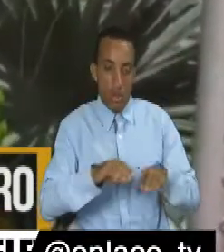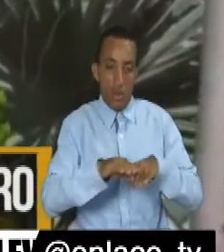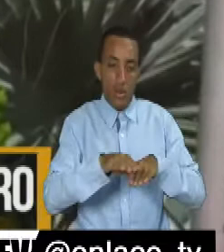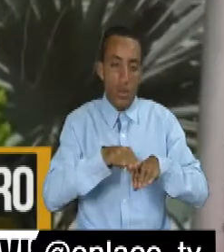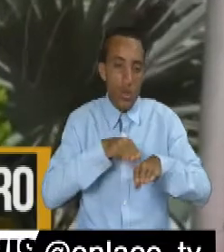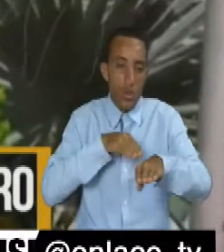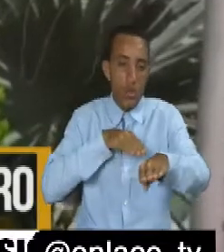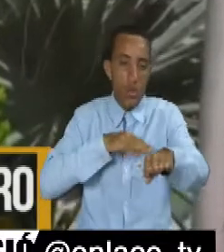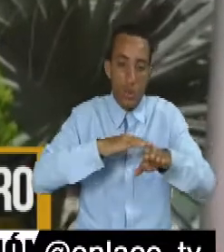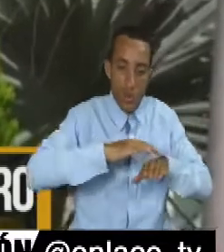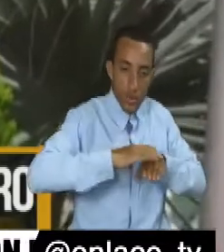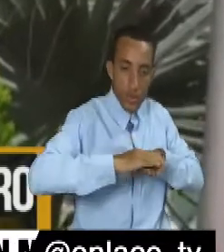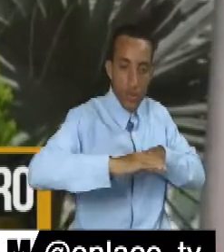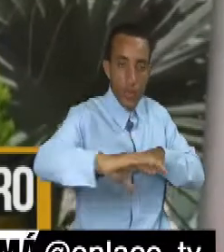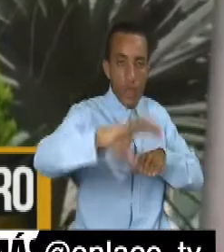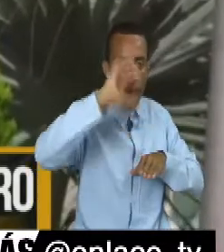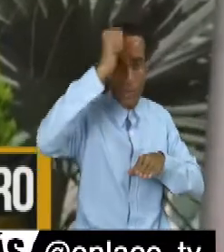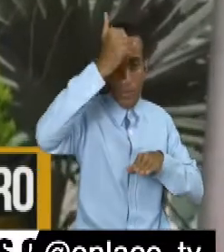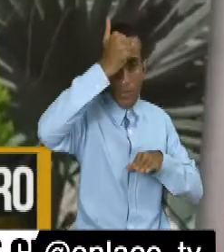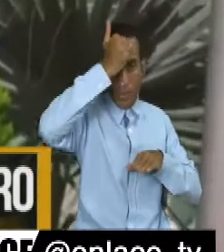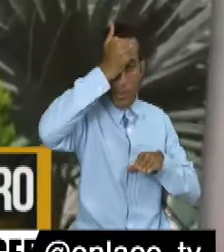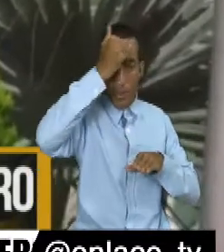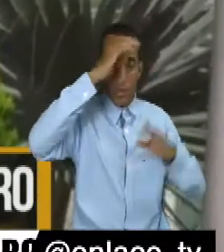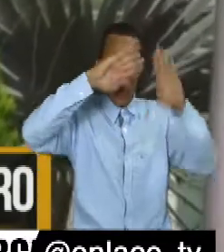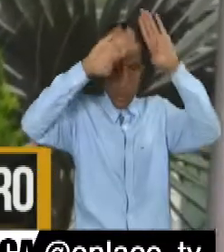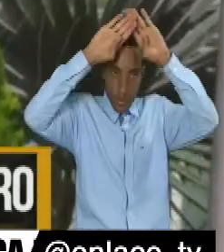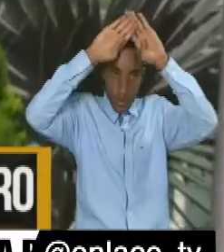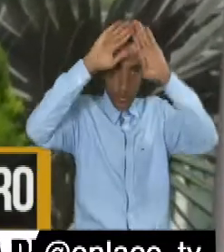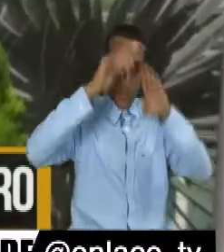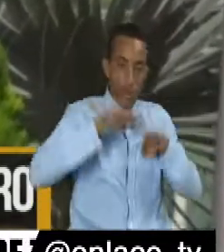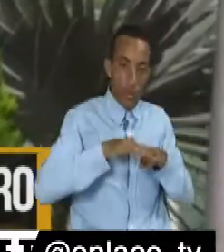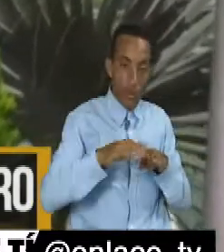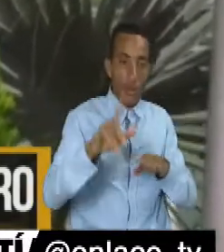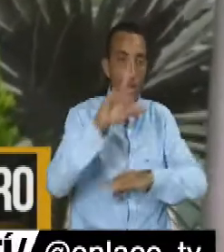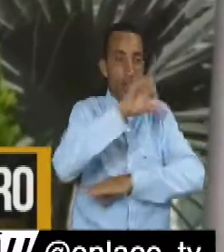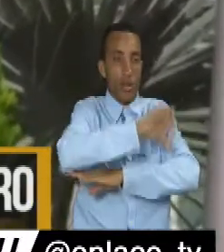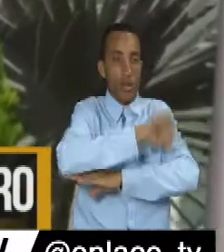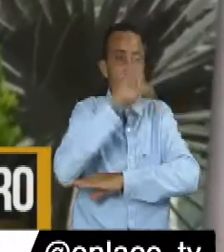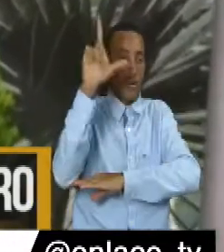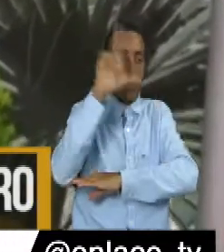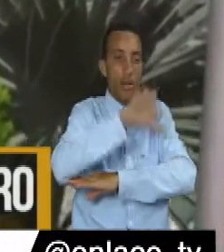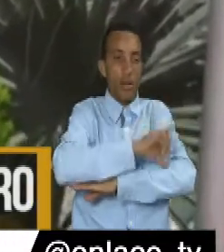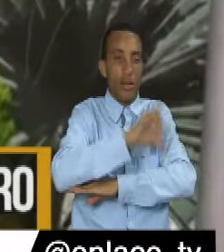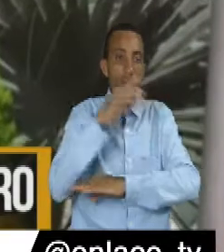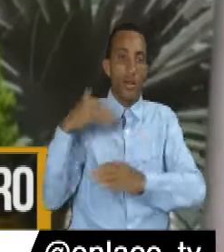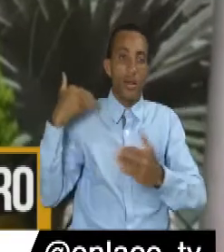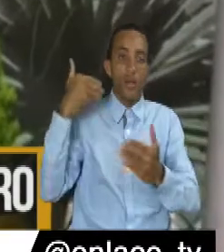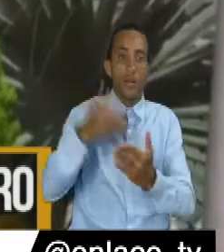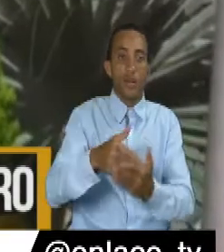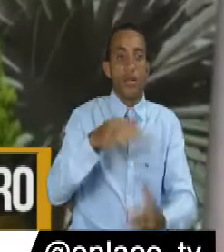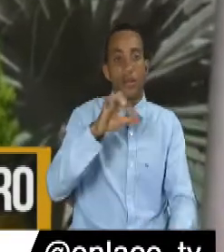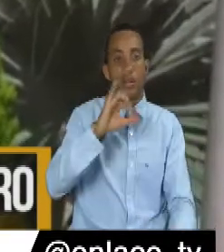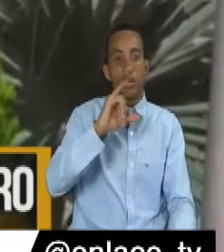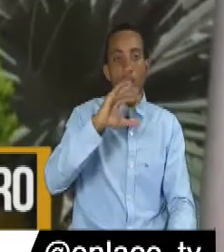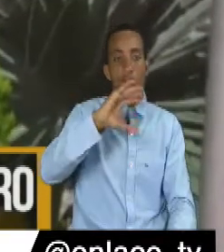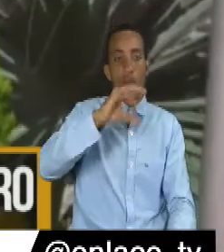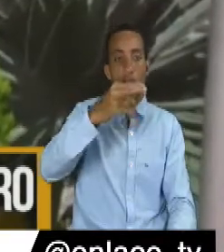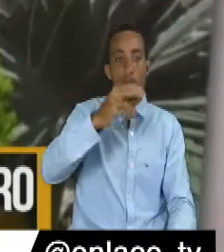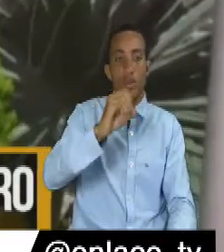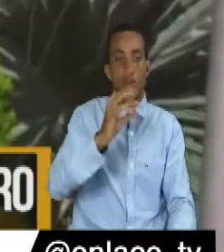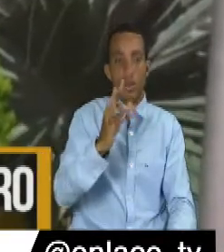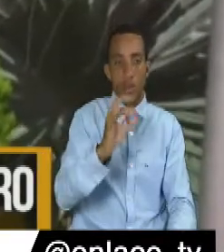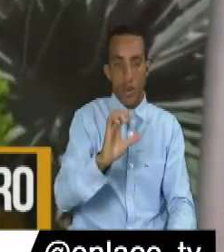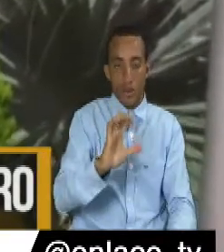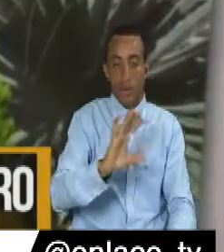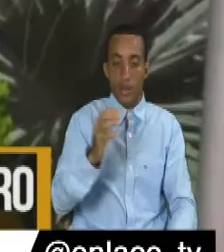la principal arteria vial de este corregimiento, desde Los Laureles hasta el sector de Pinchote. Dijo el mandatario que por lo menos se